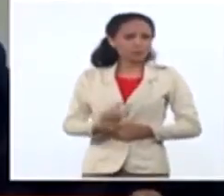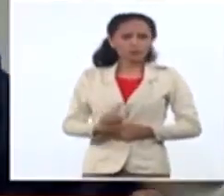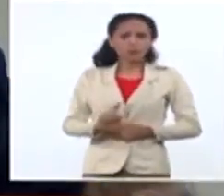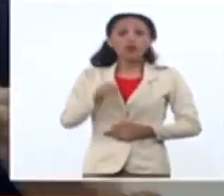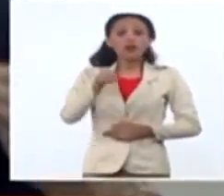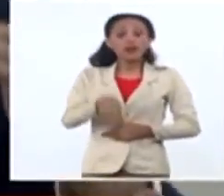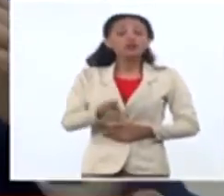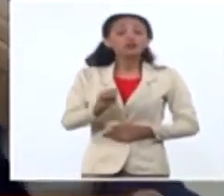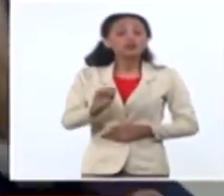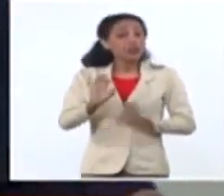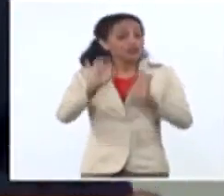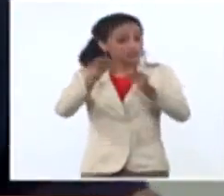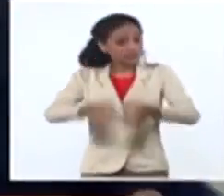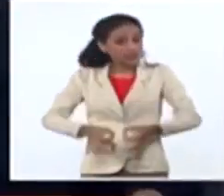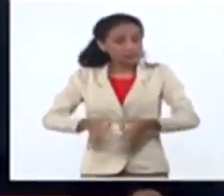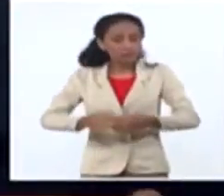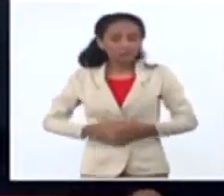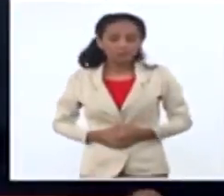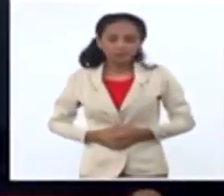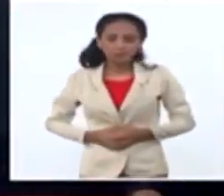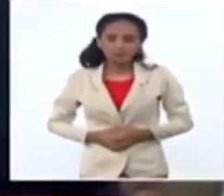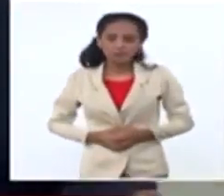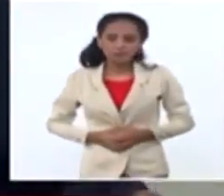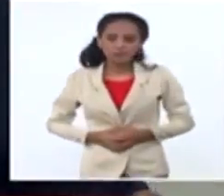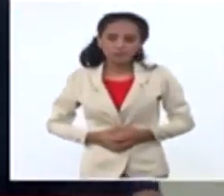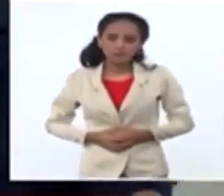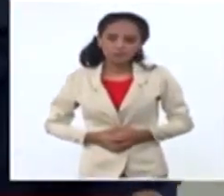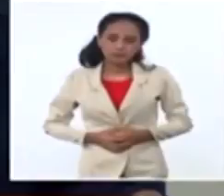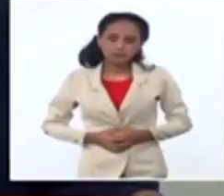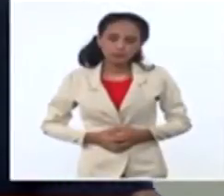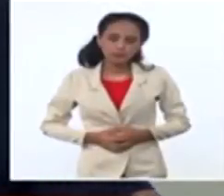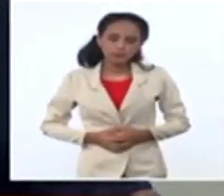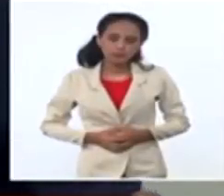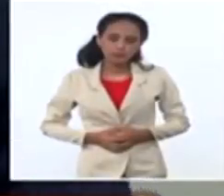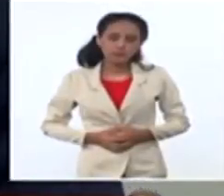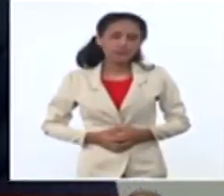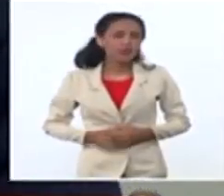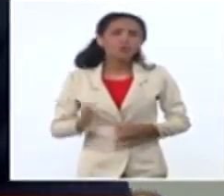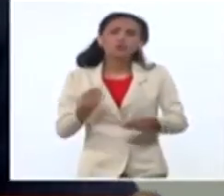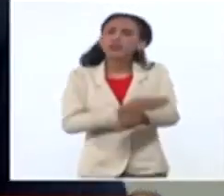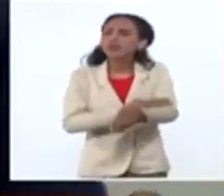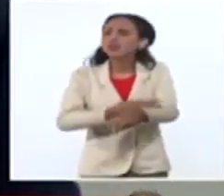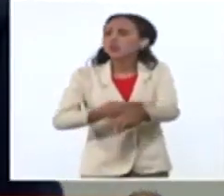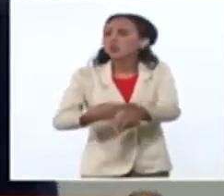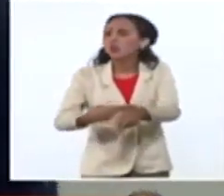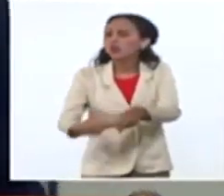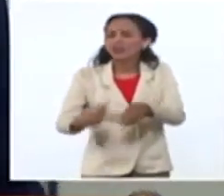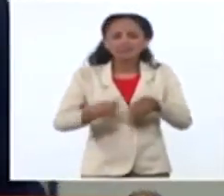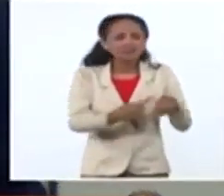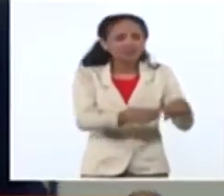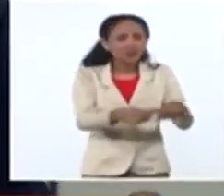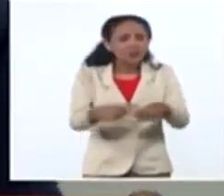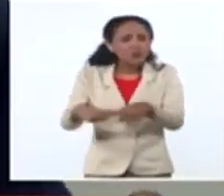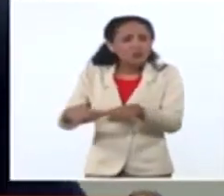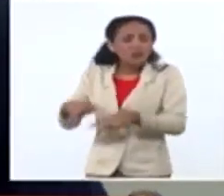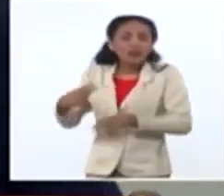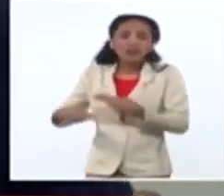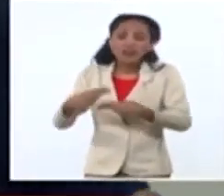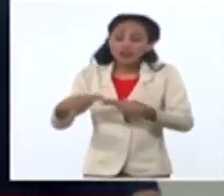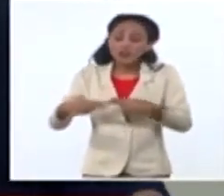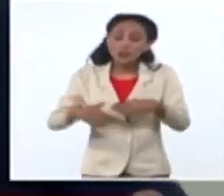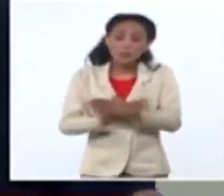de la larga trayectoria de acciones terroristas contra embajadas cubanas en el